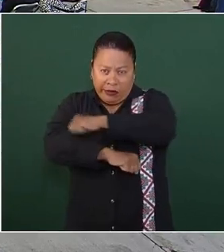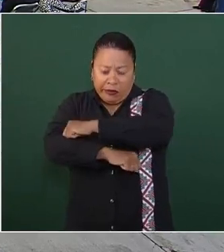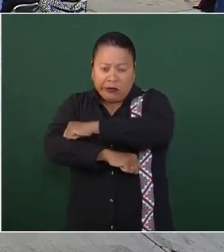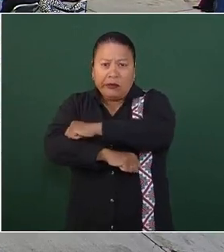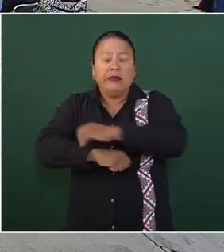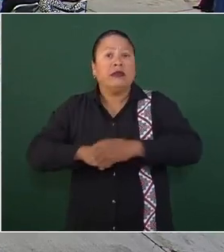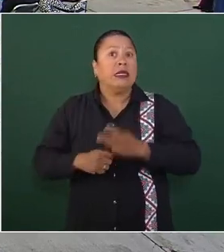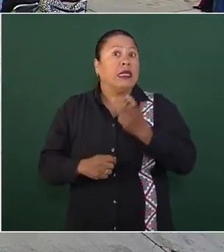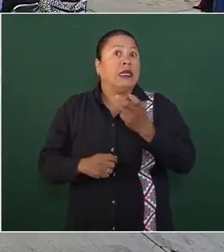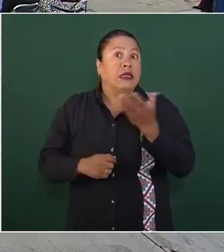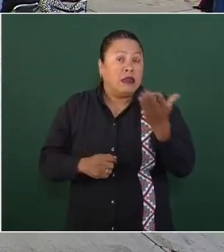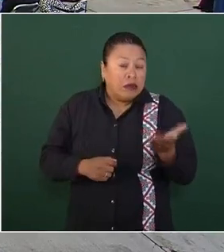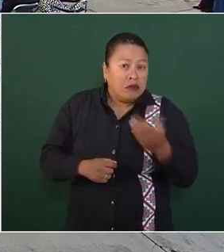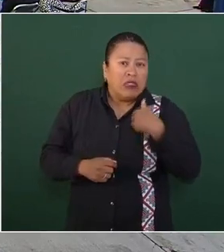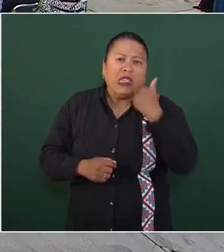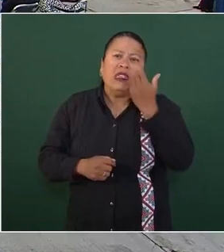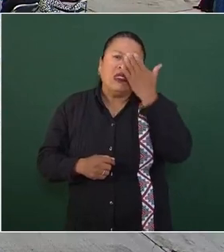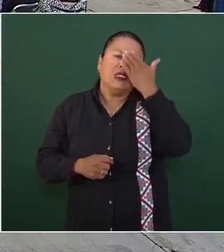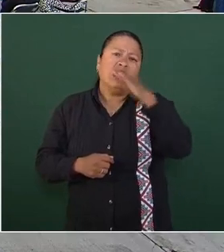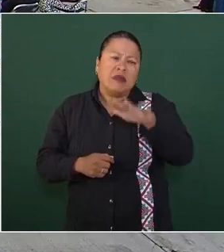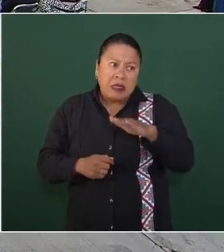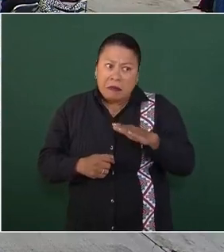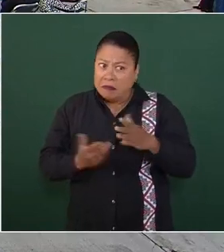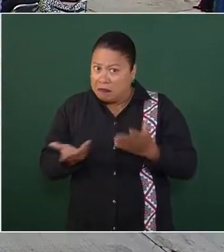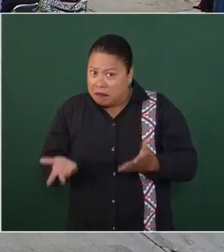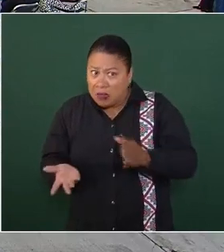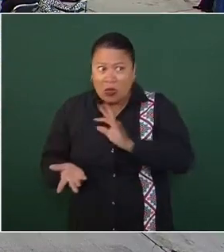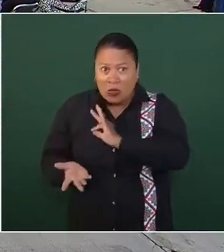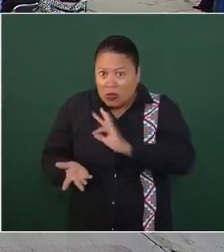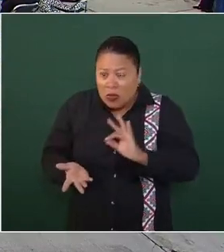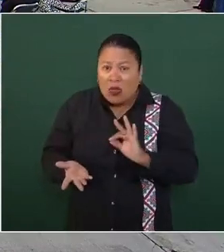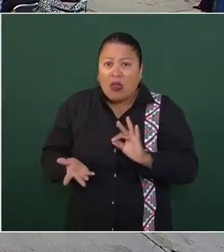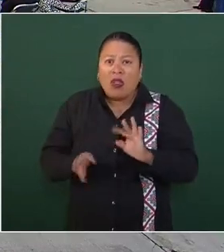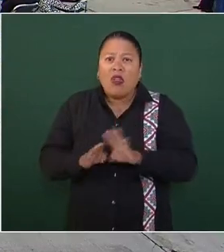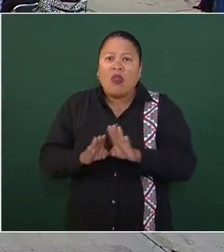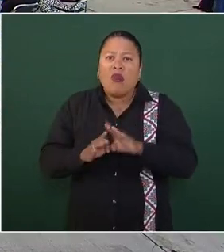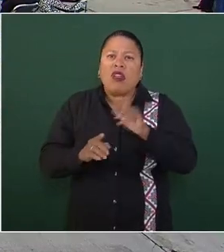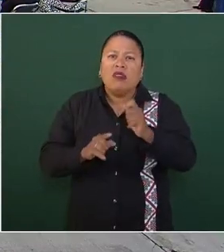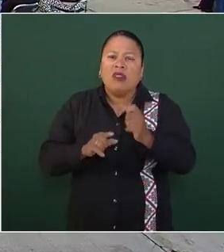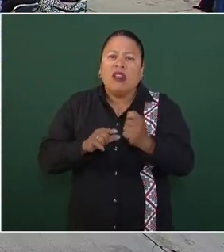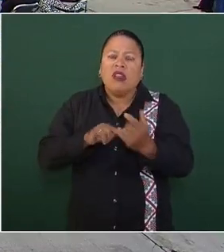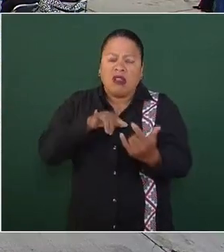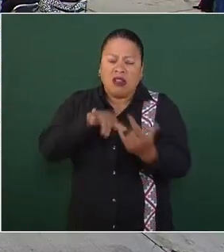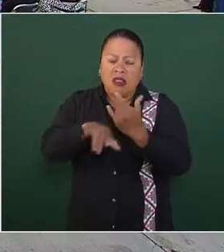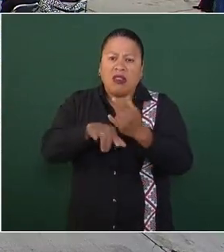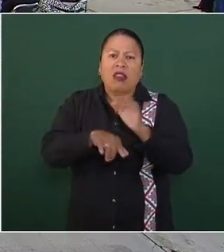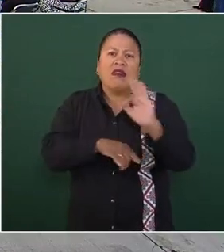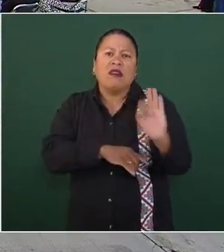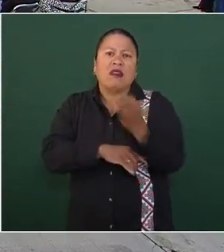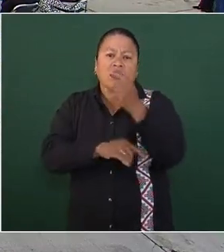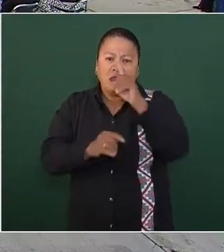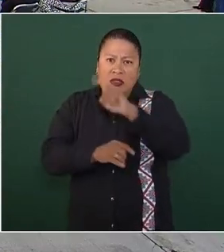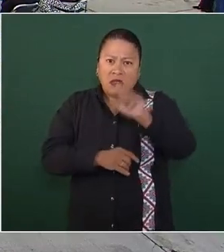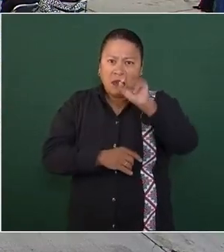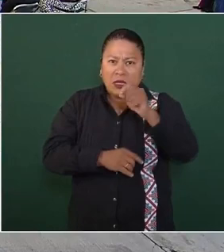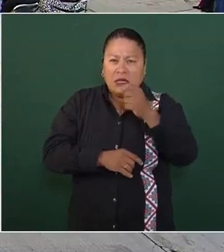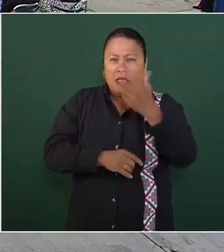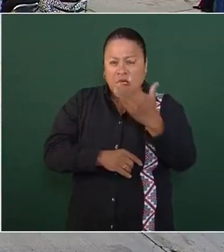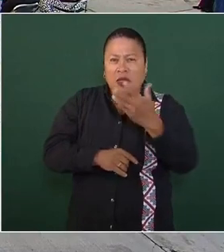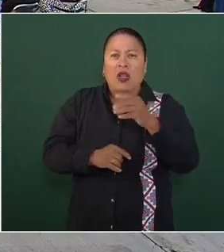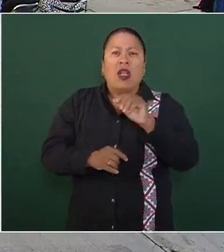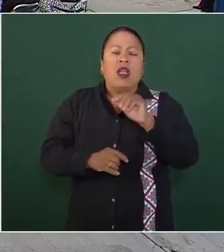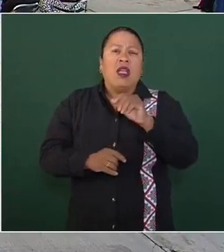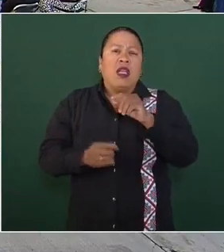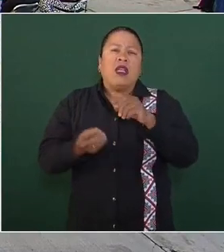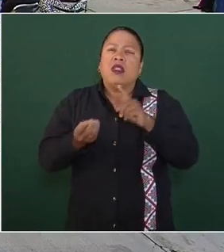saber también si existe la posibilidad de que veamos realizada la carretera federal 125 allá la que usted conoce